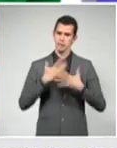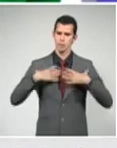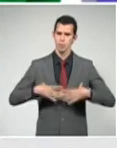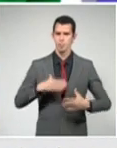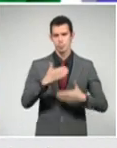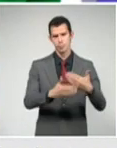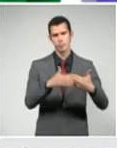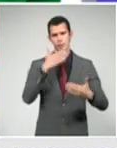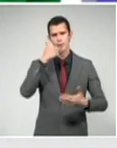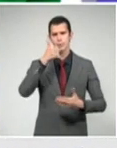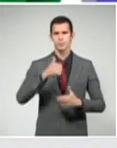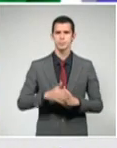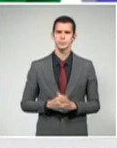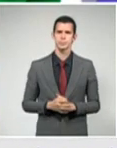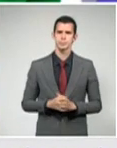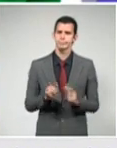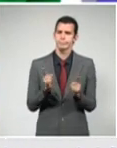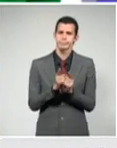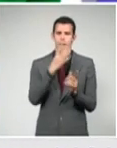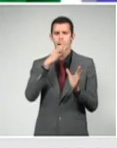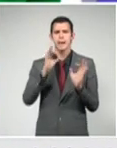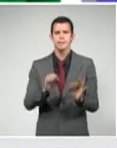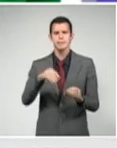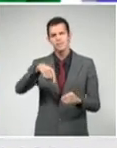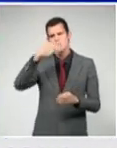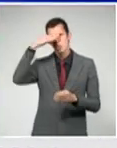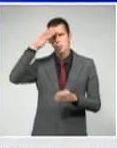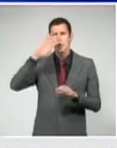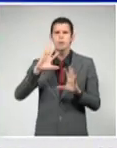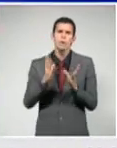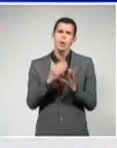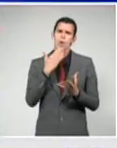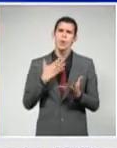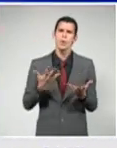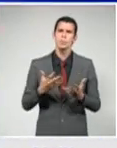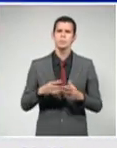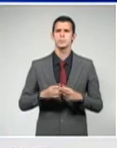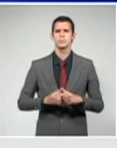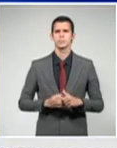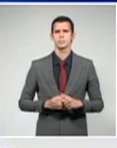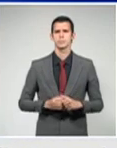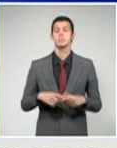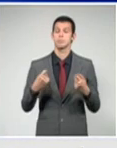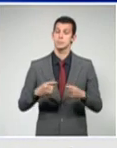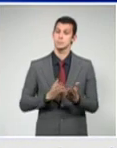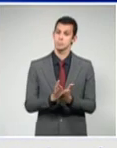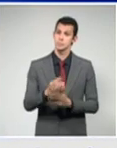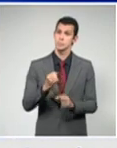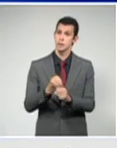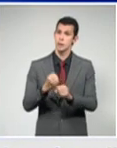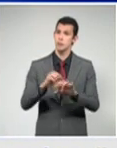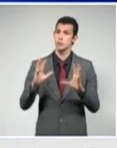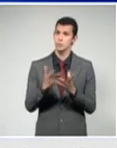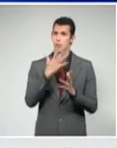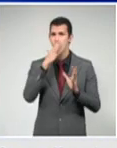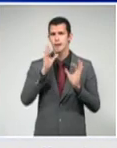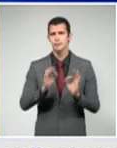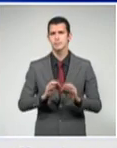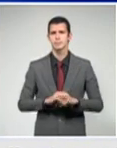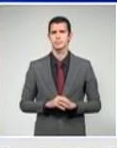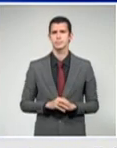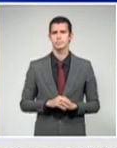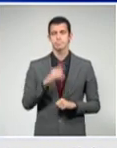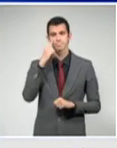nacional, compleja y trabajando. Y hay que seguir trabajando, doctor. Bueno, ya escucharon a Francisco Durán García, director nacional